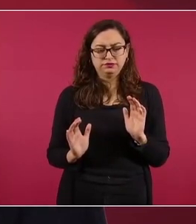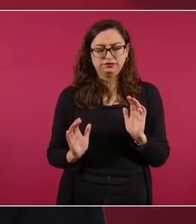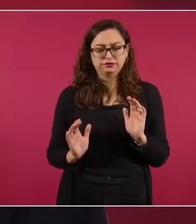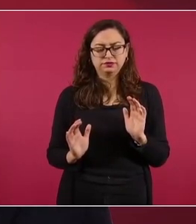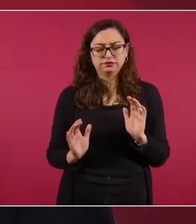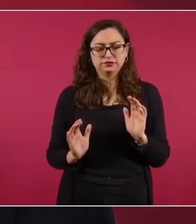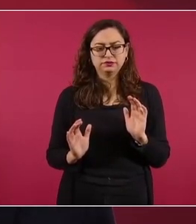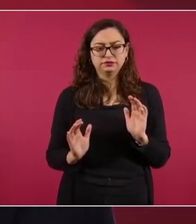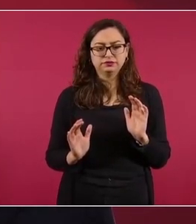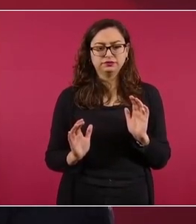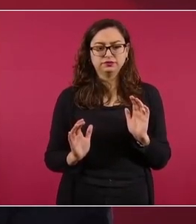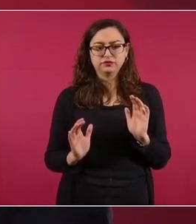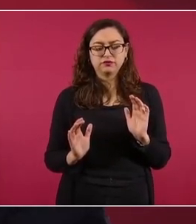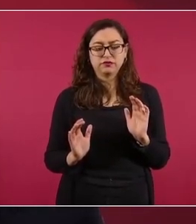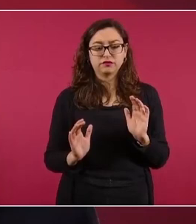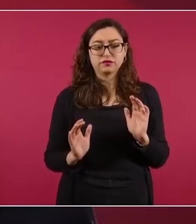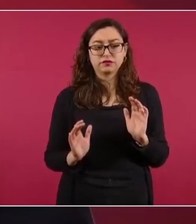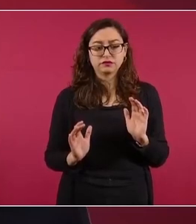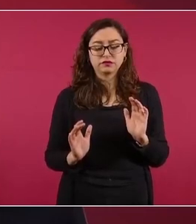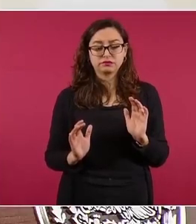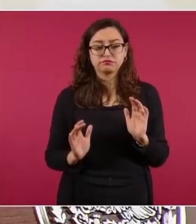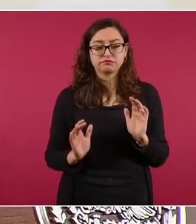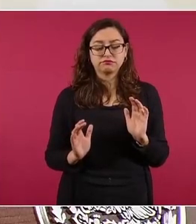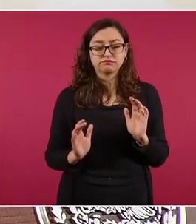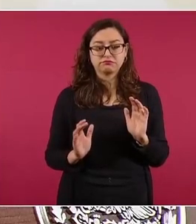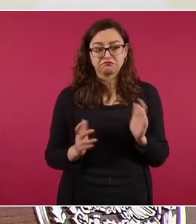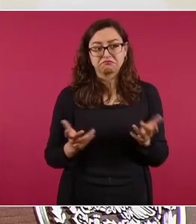que además pues voy a tener